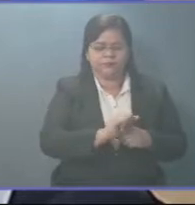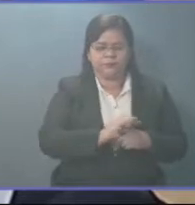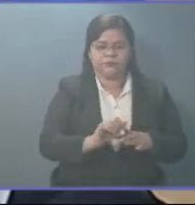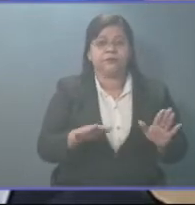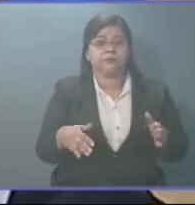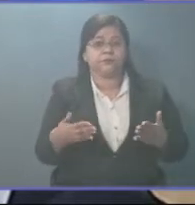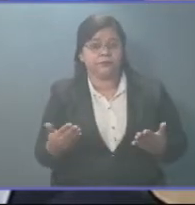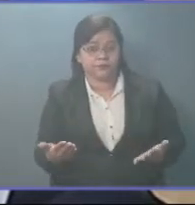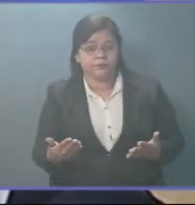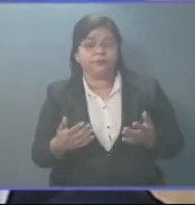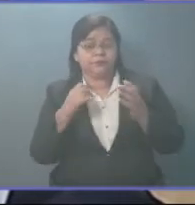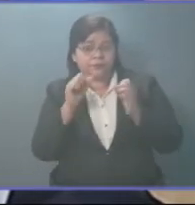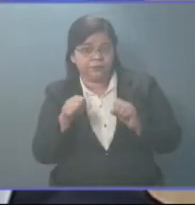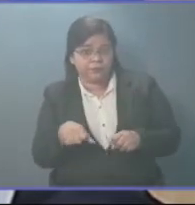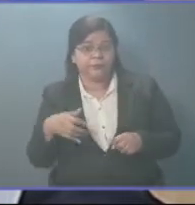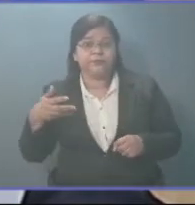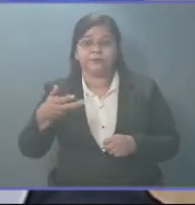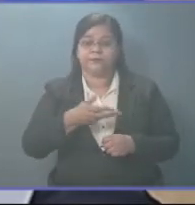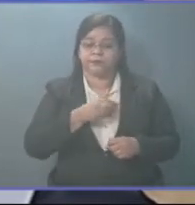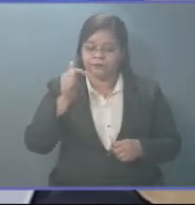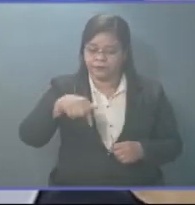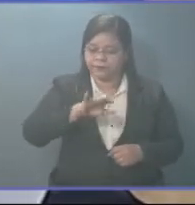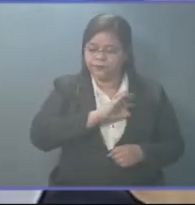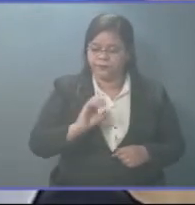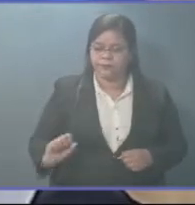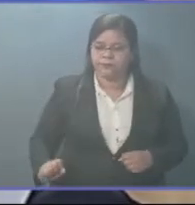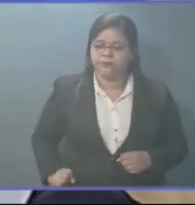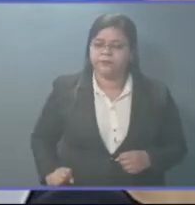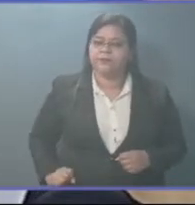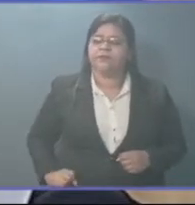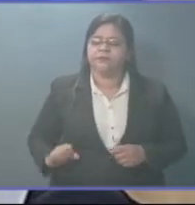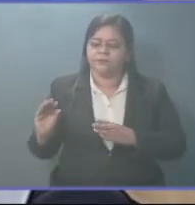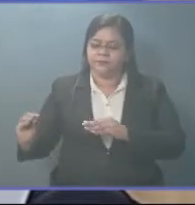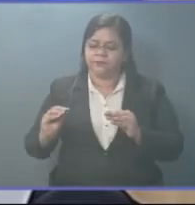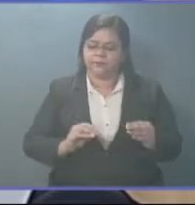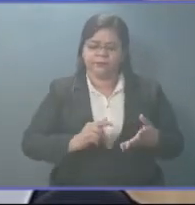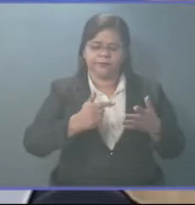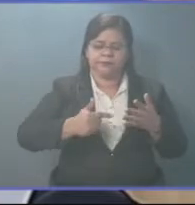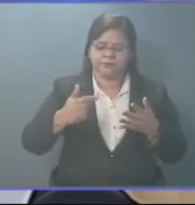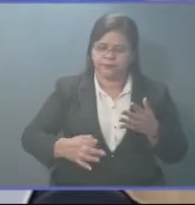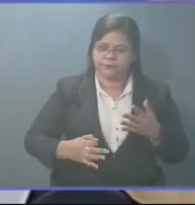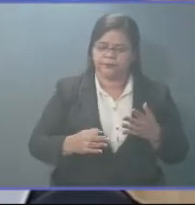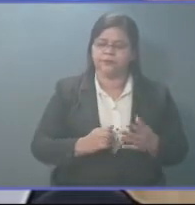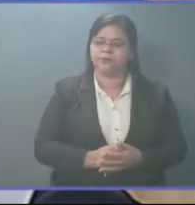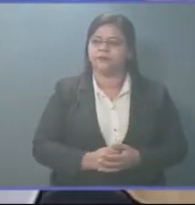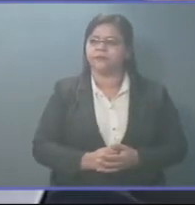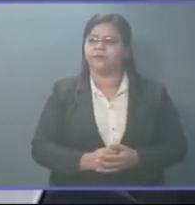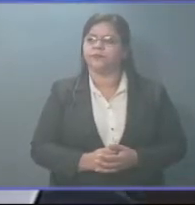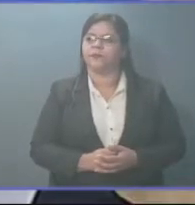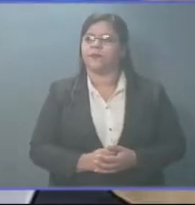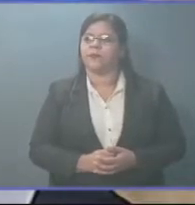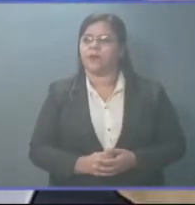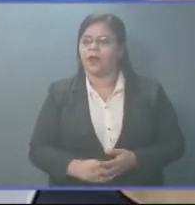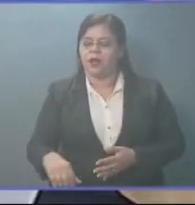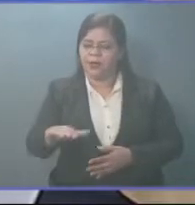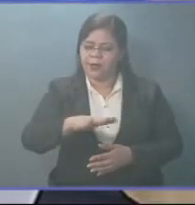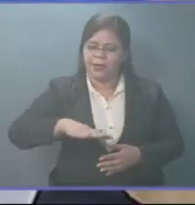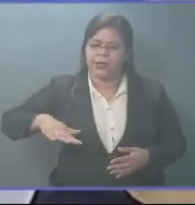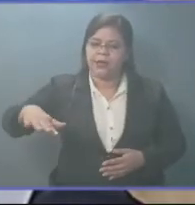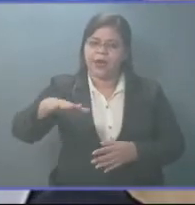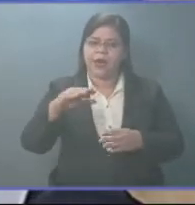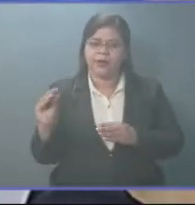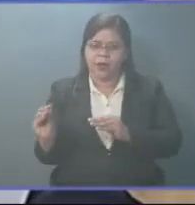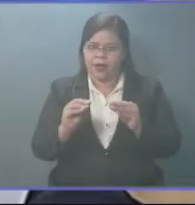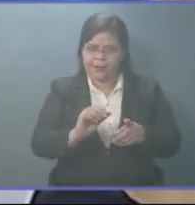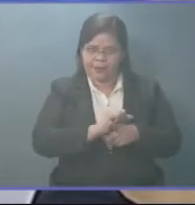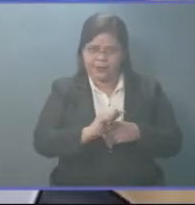de circunscribir al territorio nacional la aplicación de la ley de la siguiente manera. Ámbito de aplicación, artículo